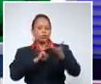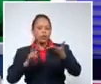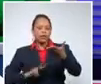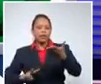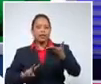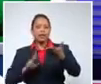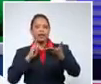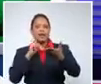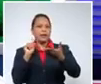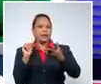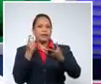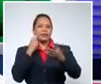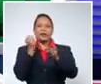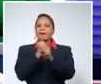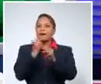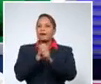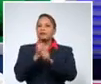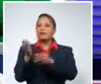investigadores,